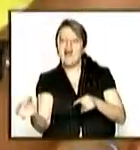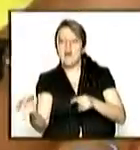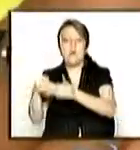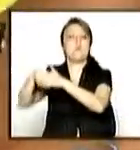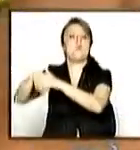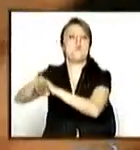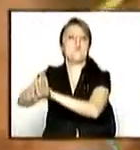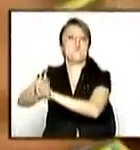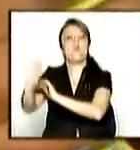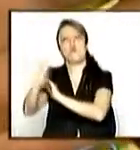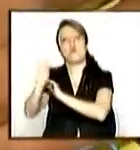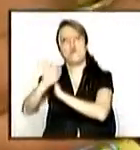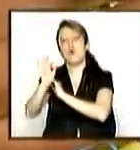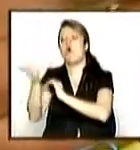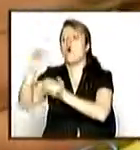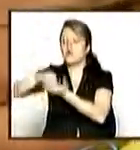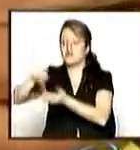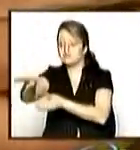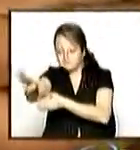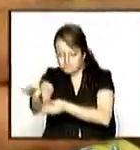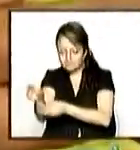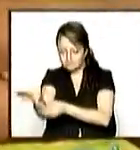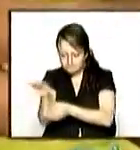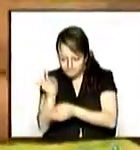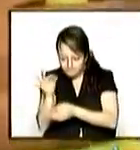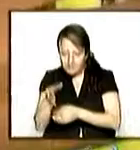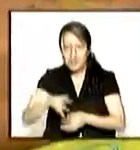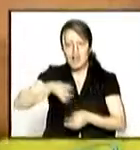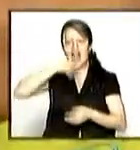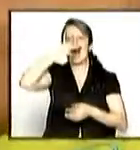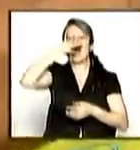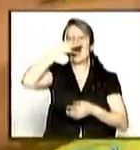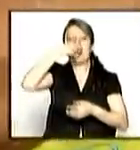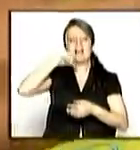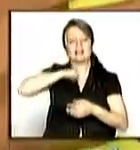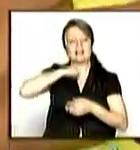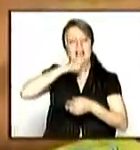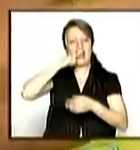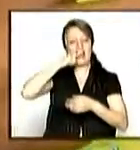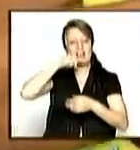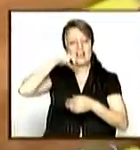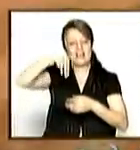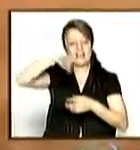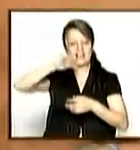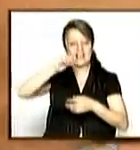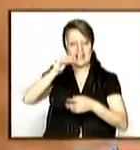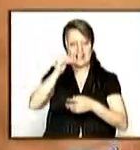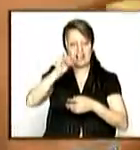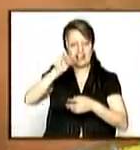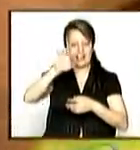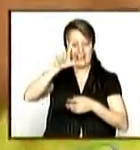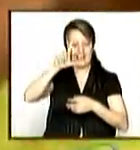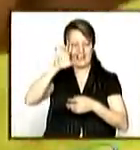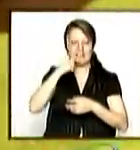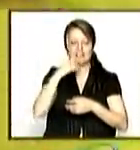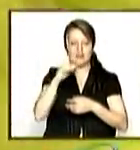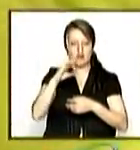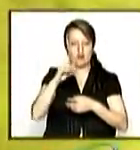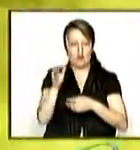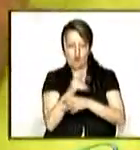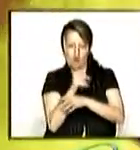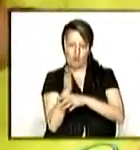Esta estructura tiene una barra metálica de níquel, paladio, cromo,